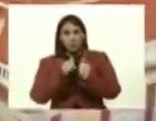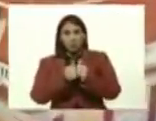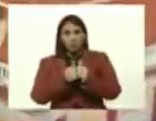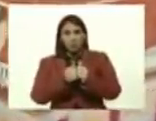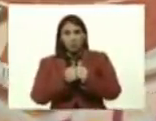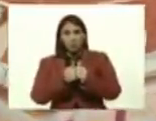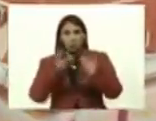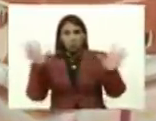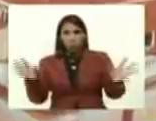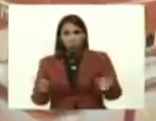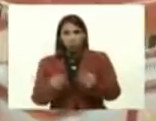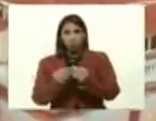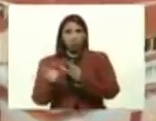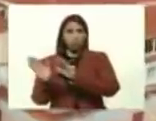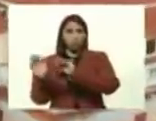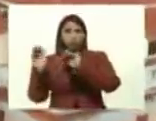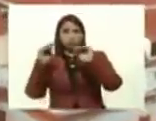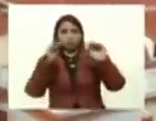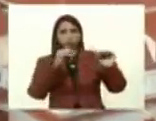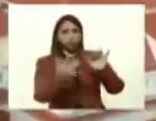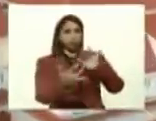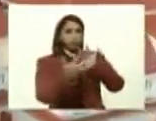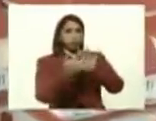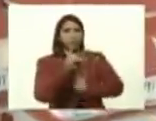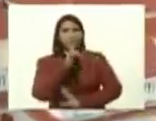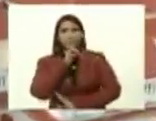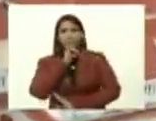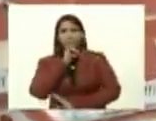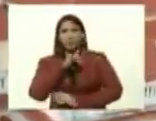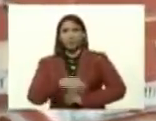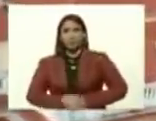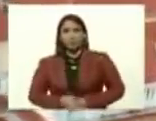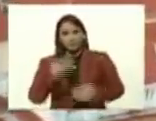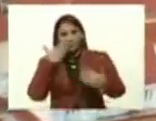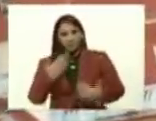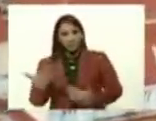estas imágenes despedimos esta transmisión y devolvemos el pase al estudio. Adelante.